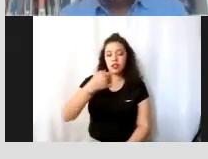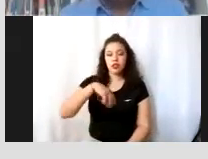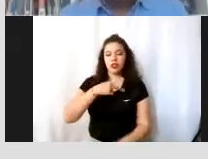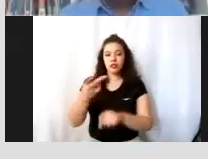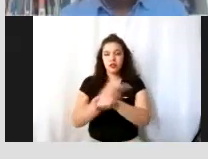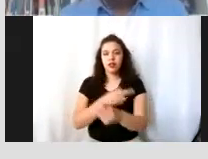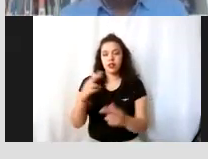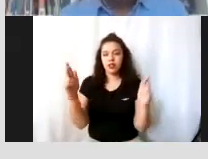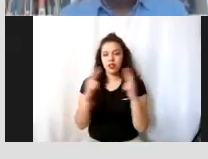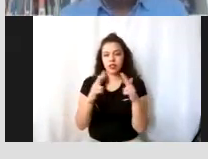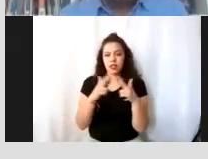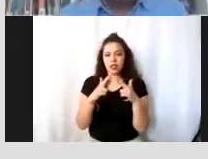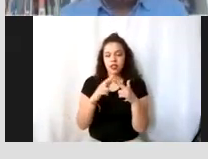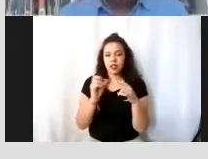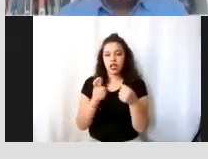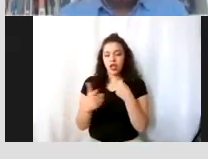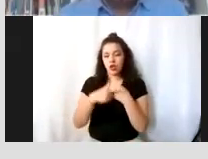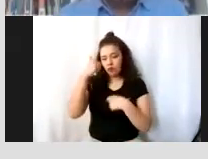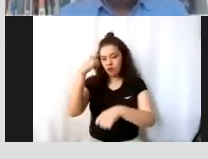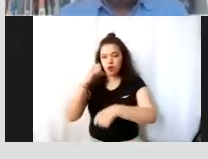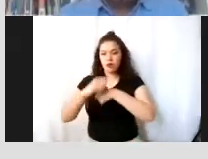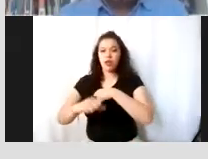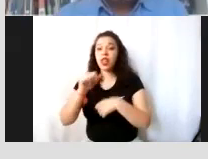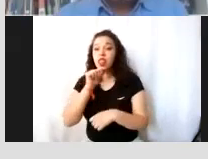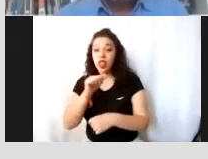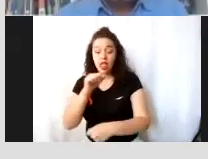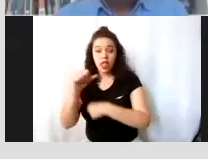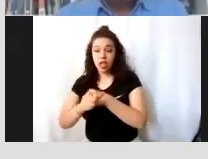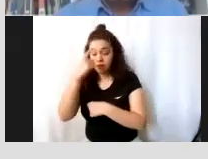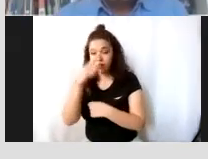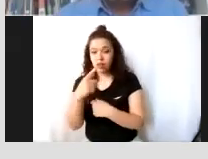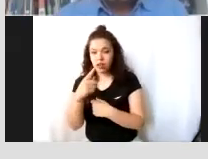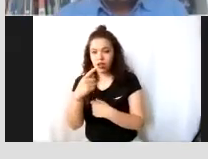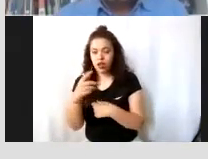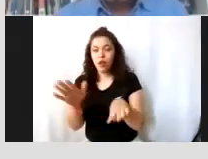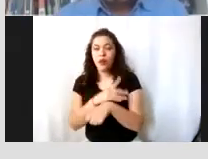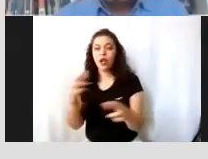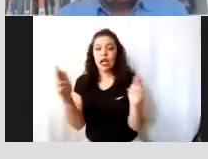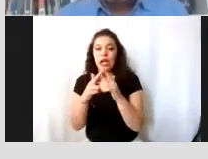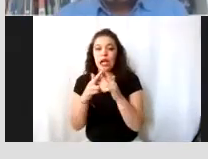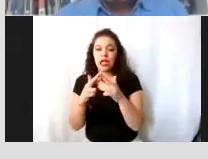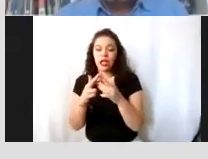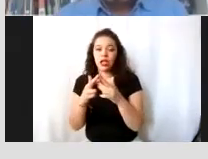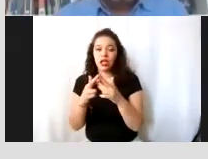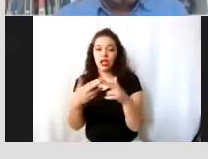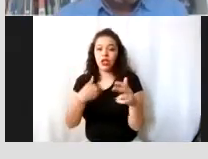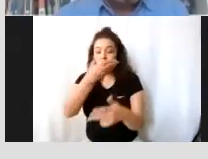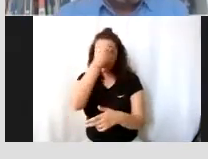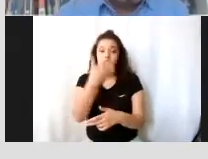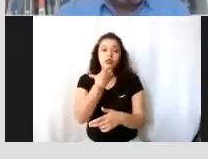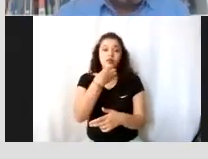y era para una operación y no se hizo la operación por la parte religiosa. No sé si Guadalupe todavía quiera comentar algo